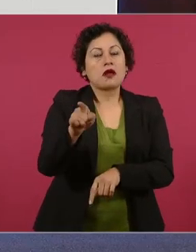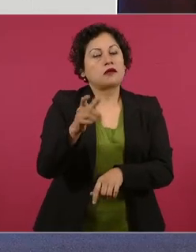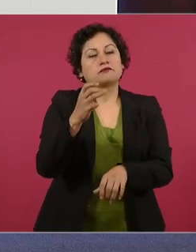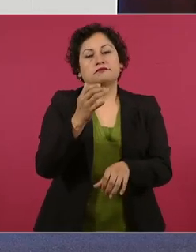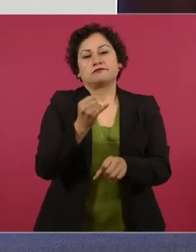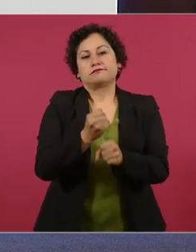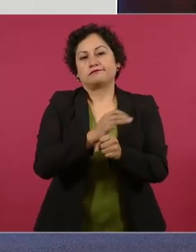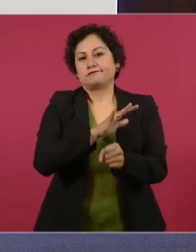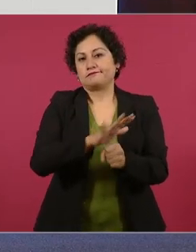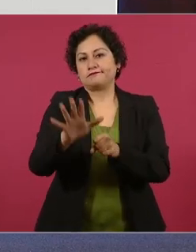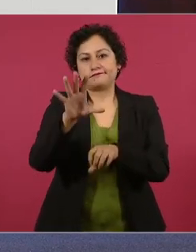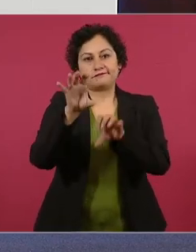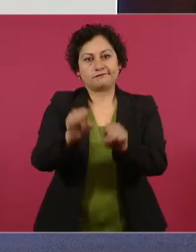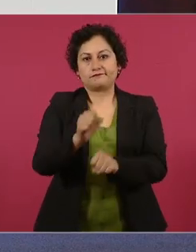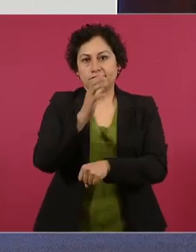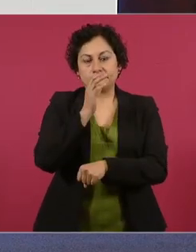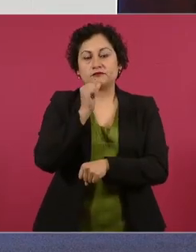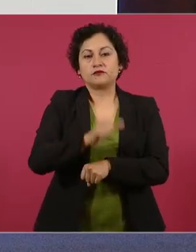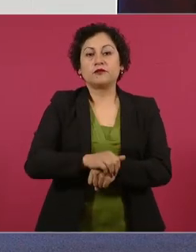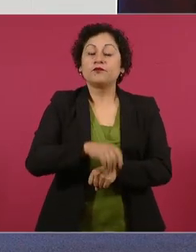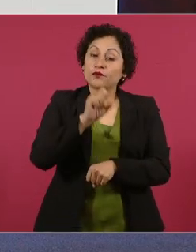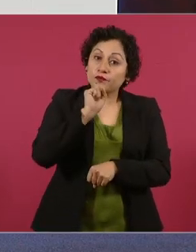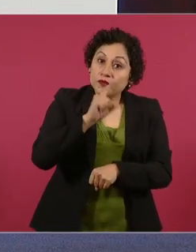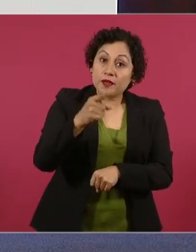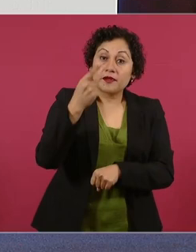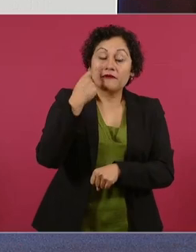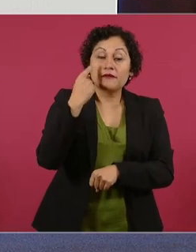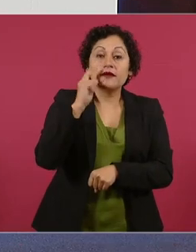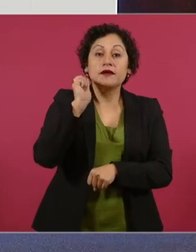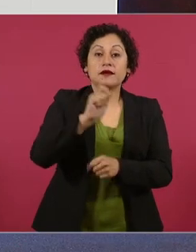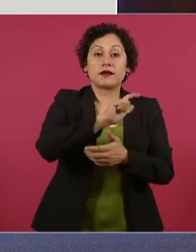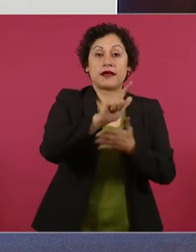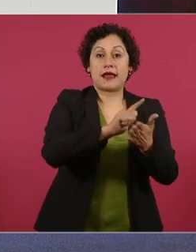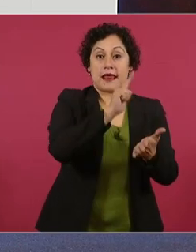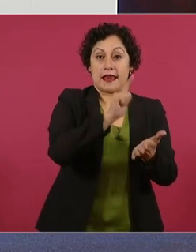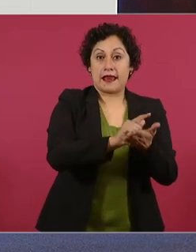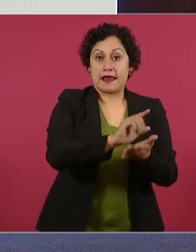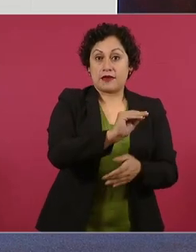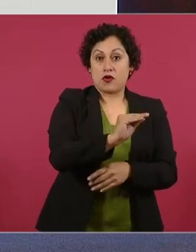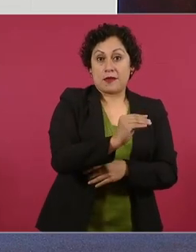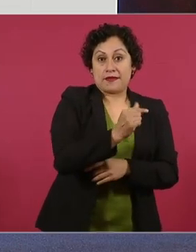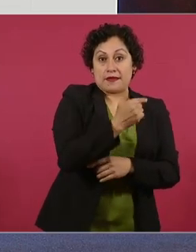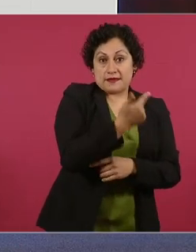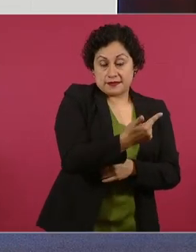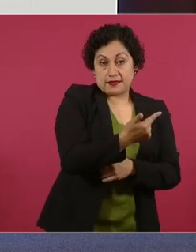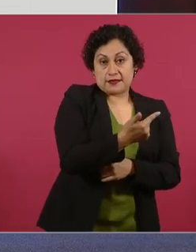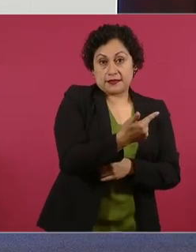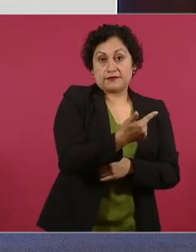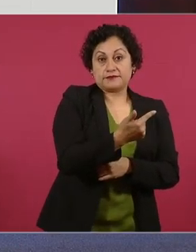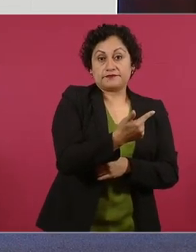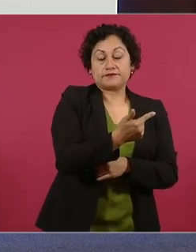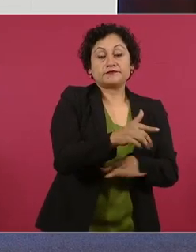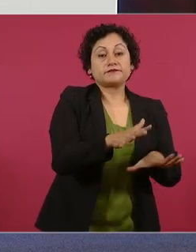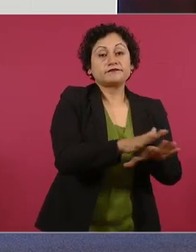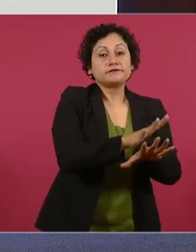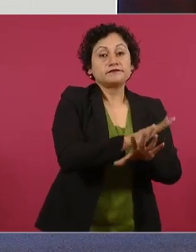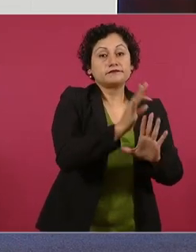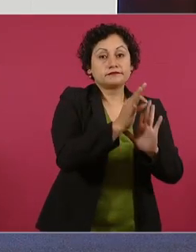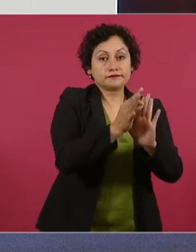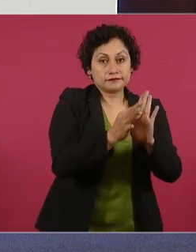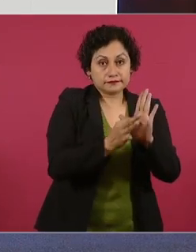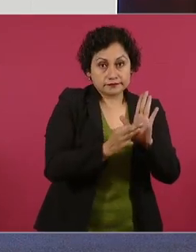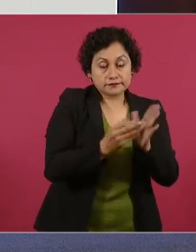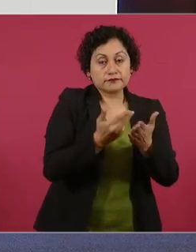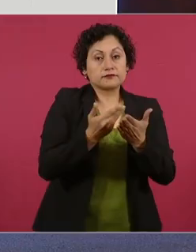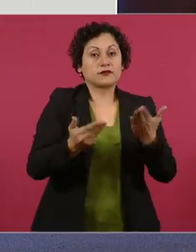es precisamente que de 27% de la ley del 97, con todos estos cambios, ahora